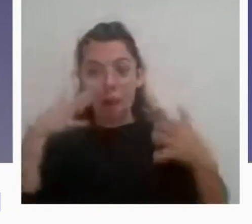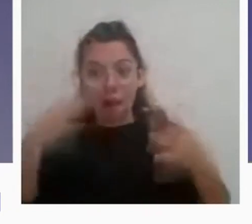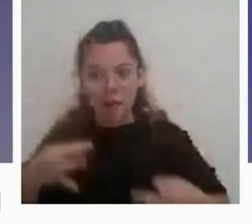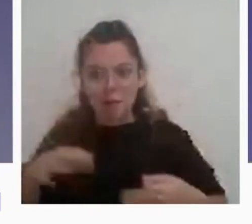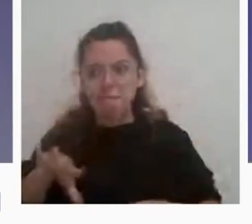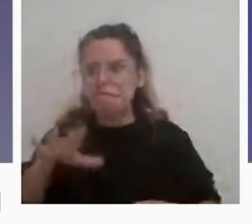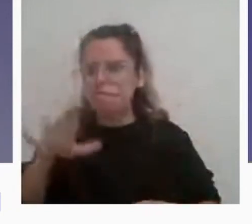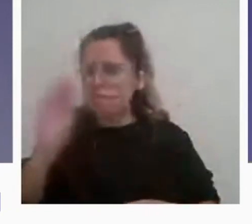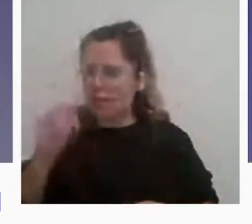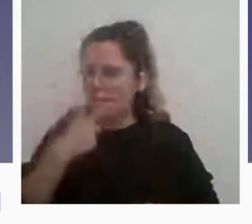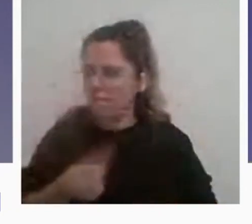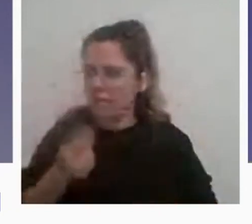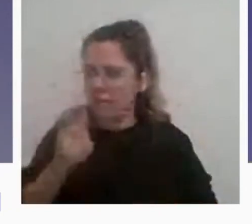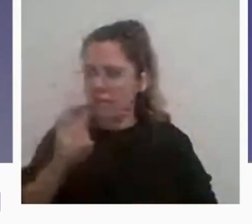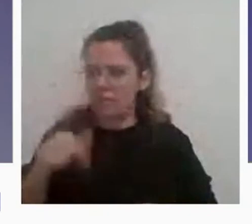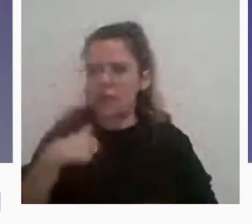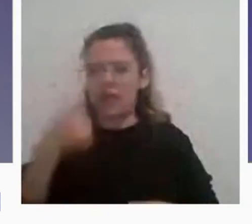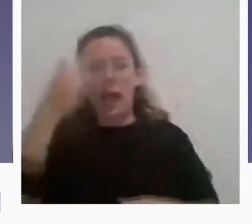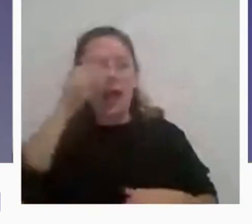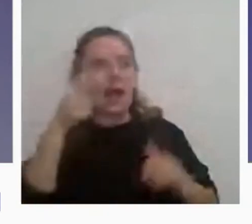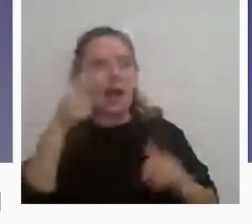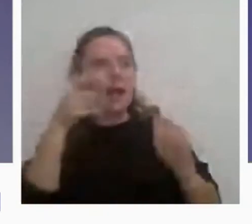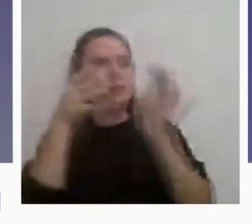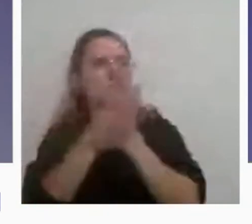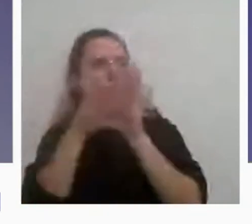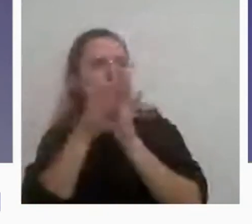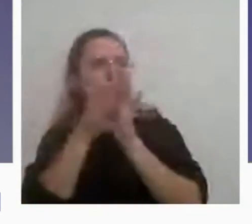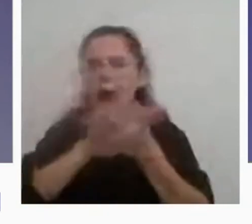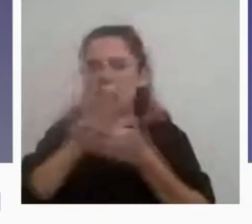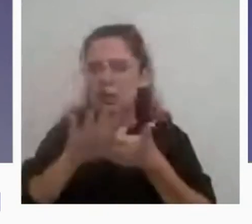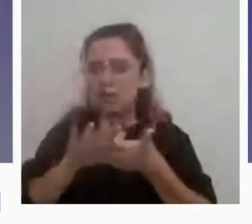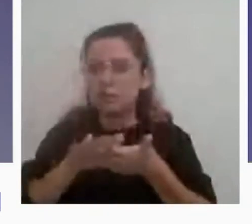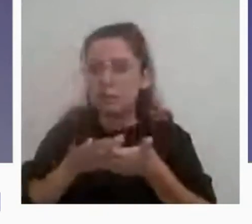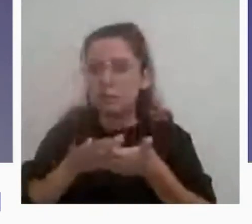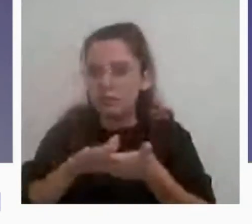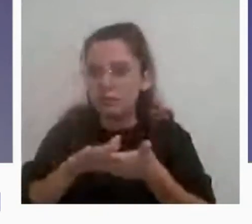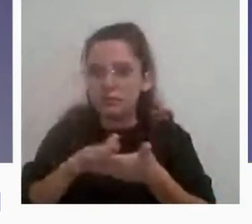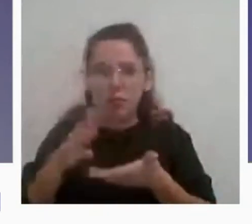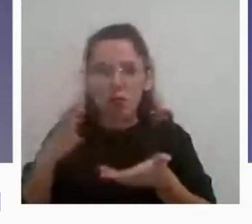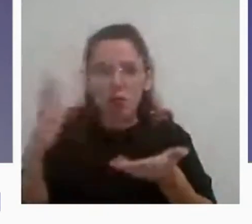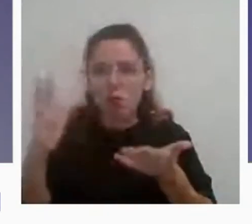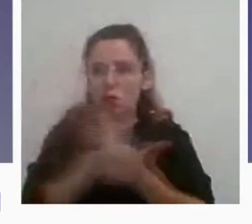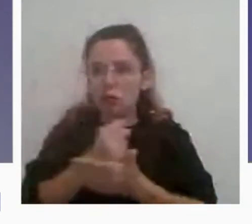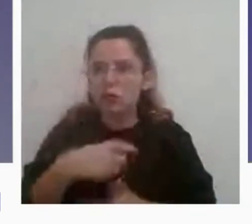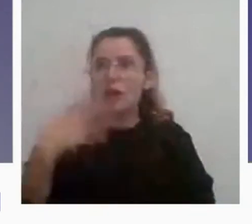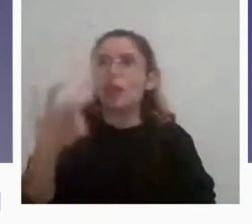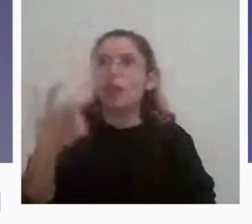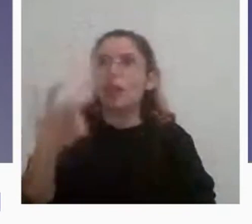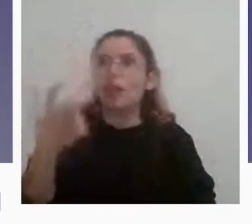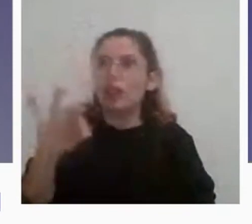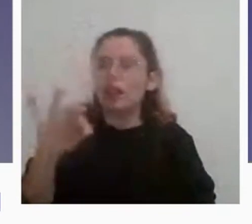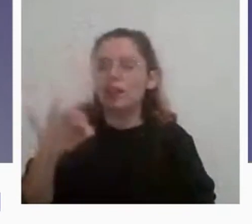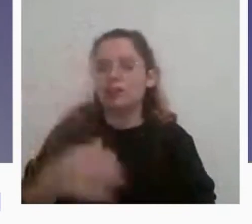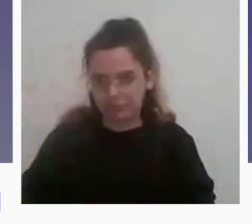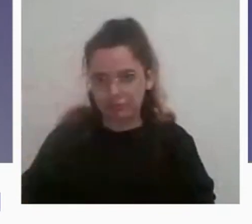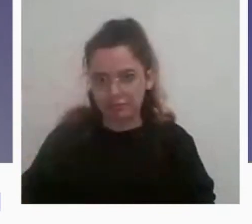nos explica, él lo hace todo muy entendible, es maravilloso. O sea, no es un... ¿no? Cuando parece